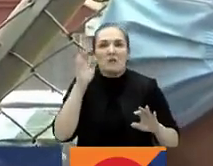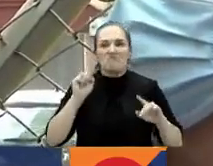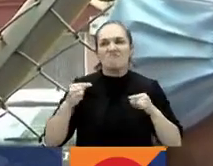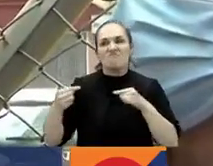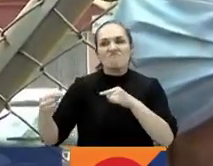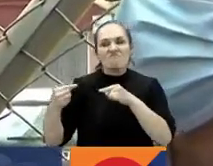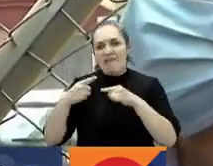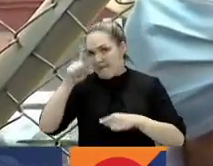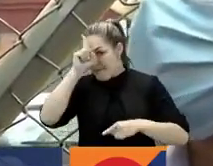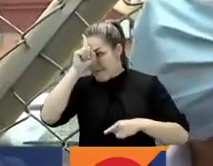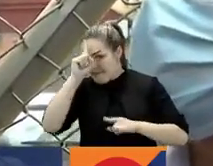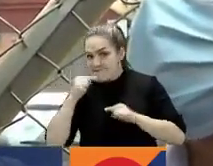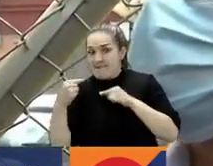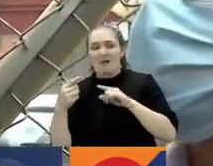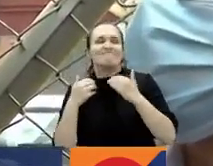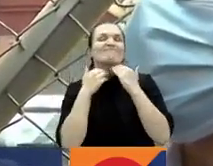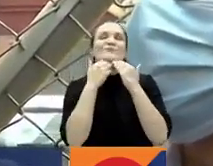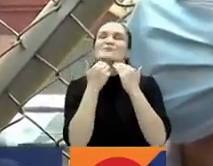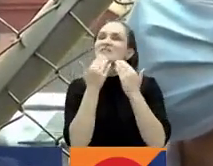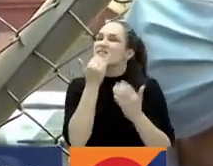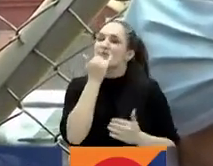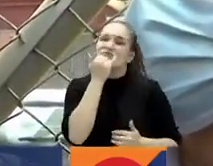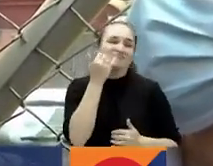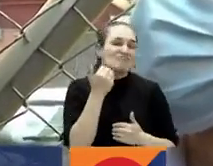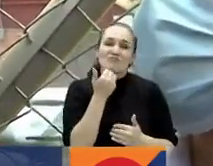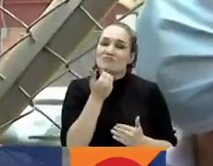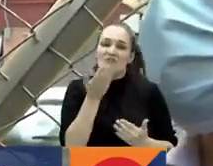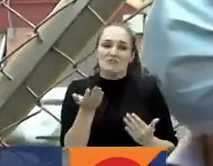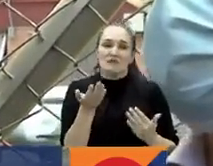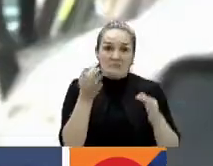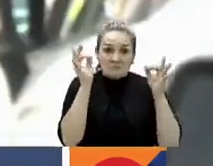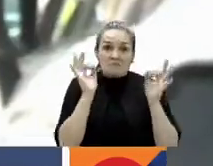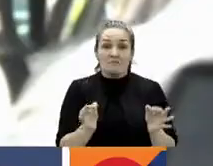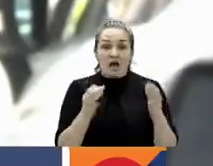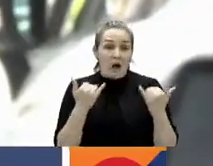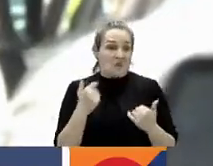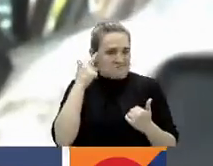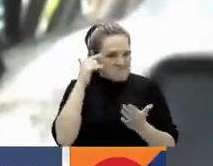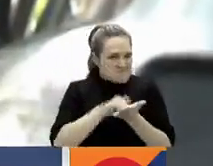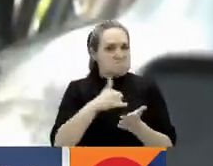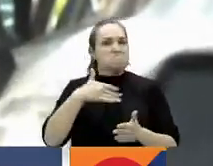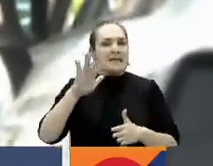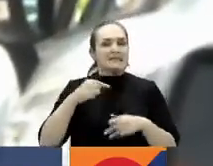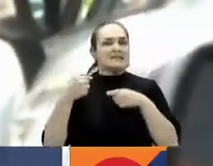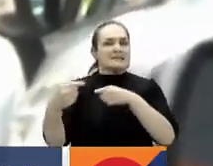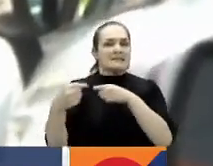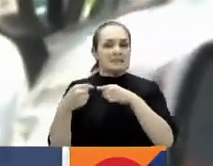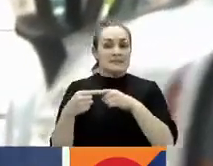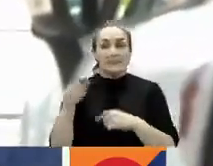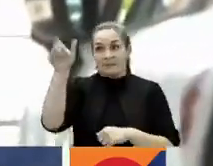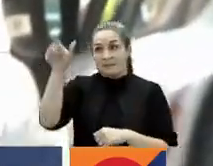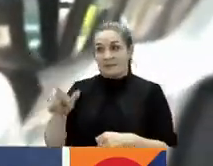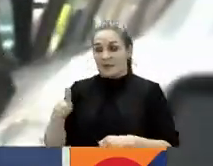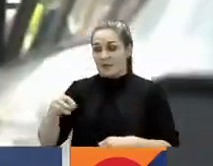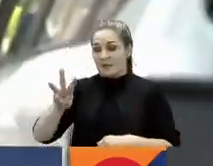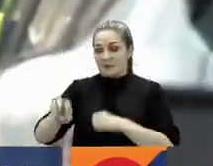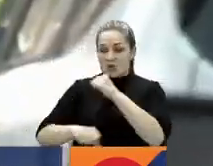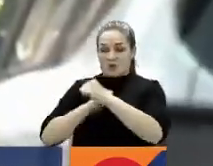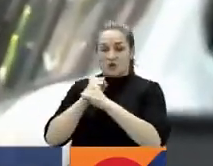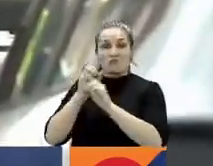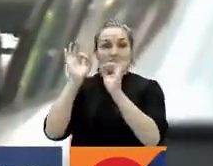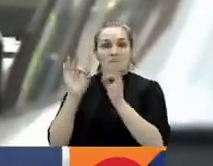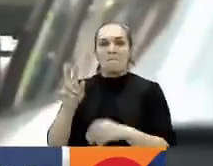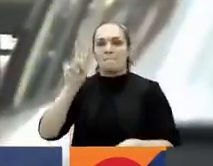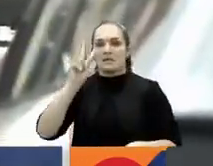algún otro estudiante, que creería por ese lado. La policía capturó a un hombre de 18 años de